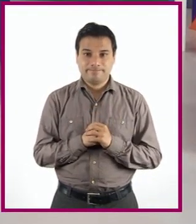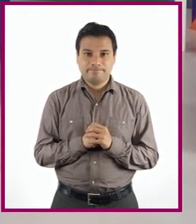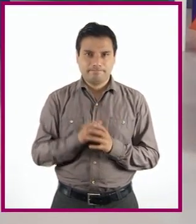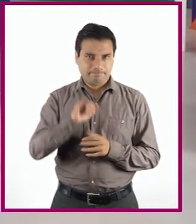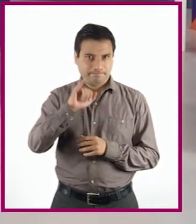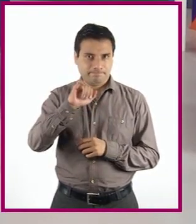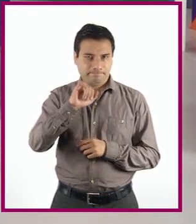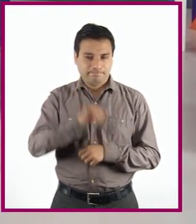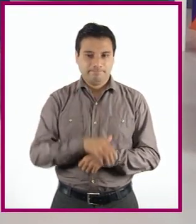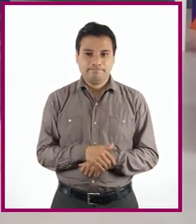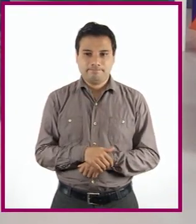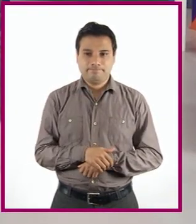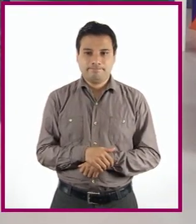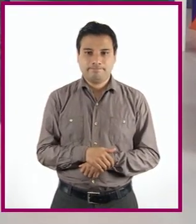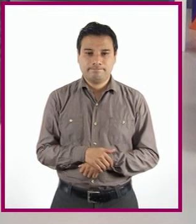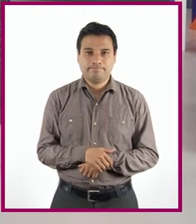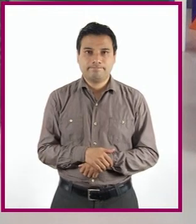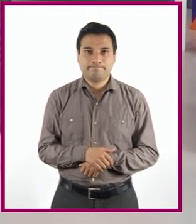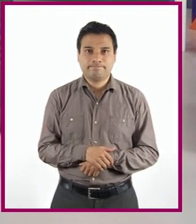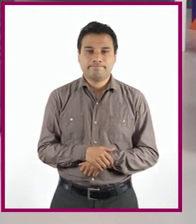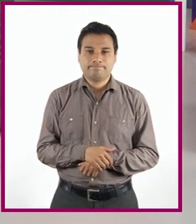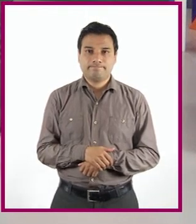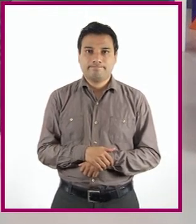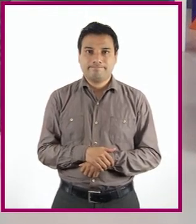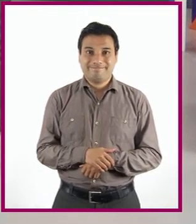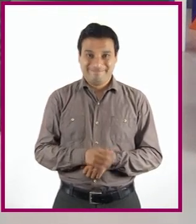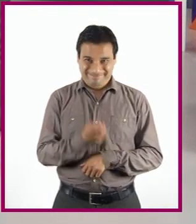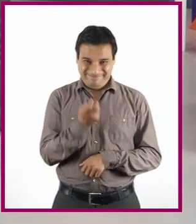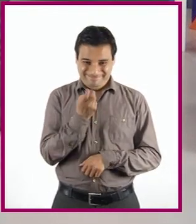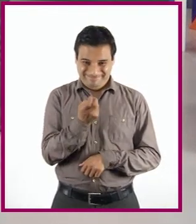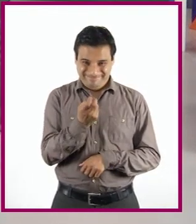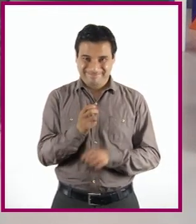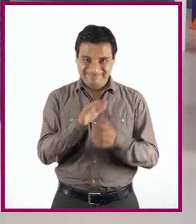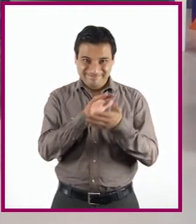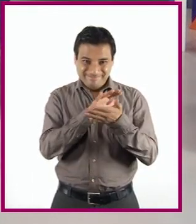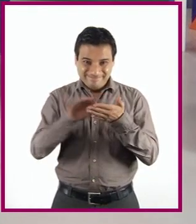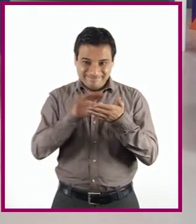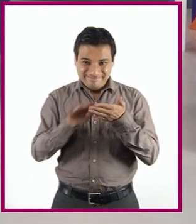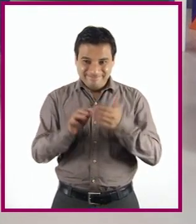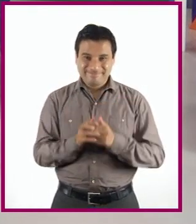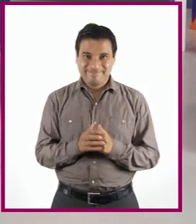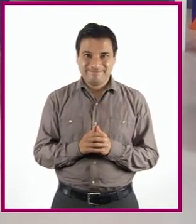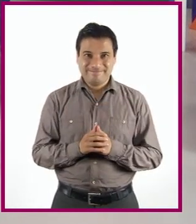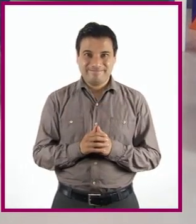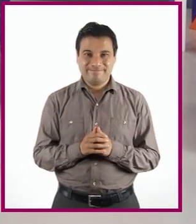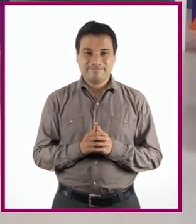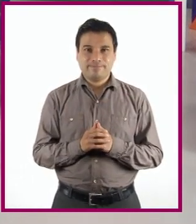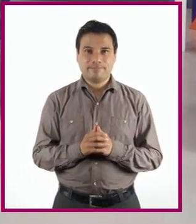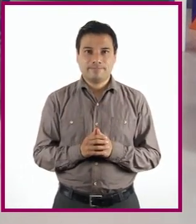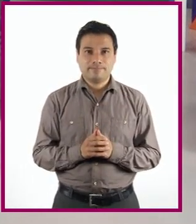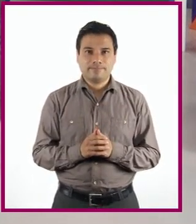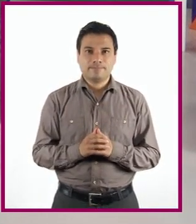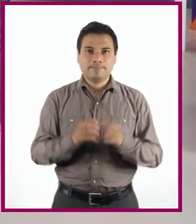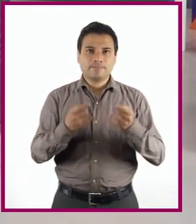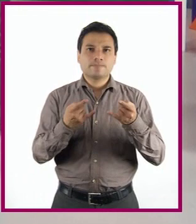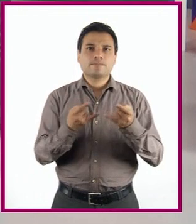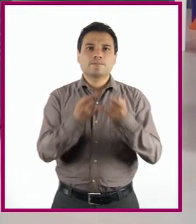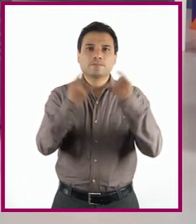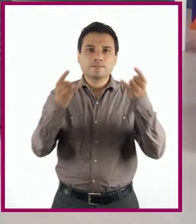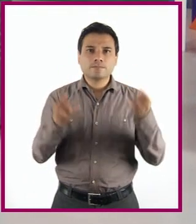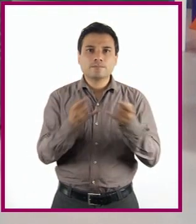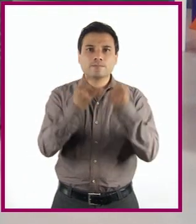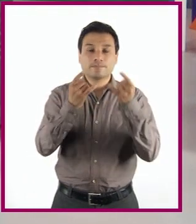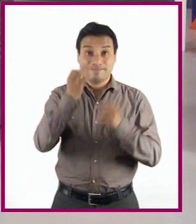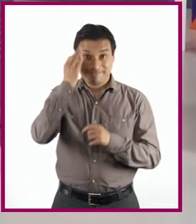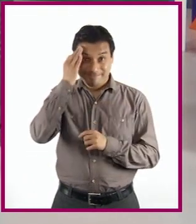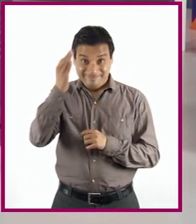Claro. Considera que en este tipo de textos, el tiempo de la narración no es lo mismo que el tiempo